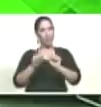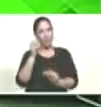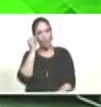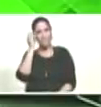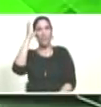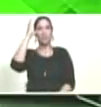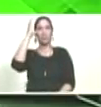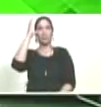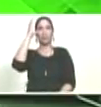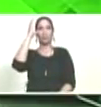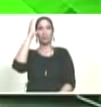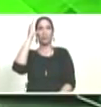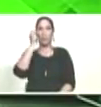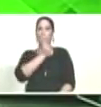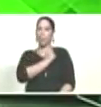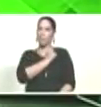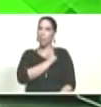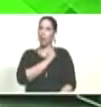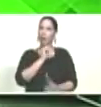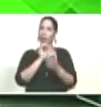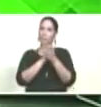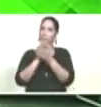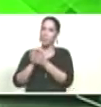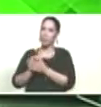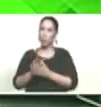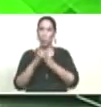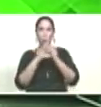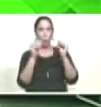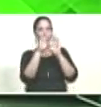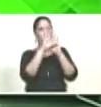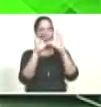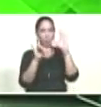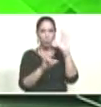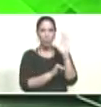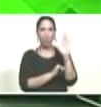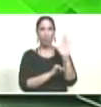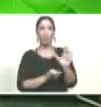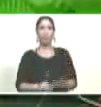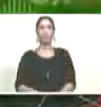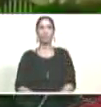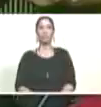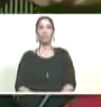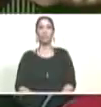capacidad, compañero. Tania, Caroli, Julio, camarada, Luz,